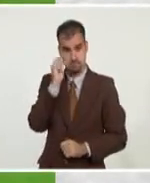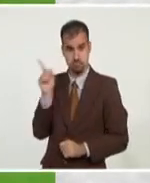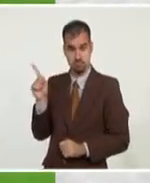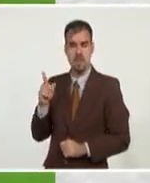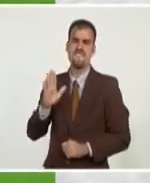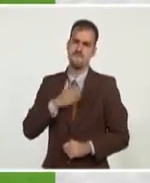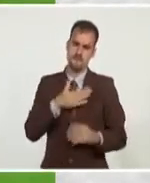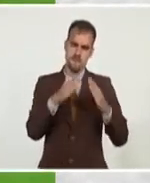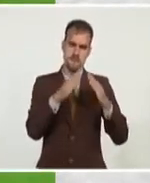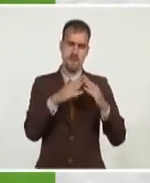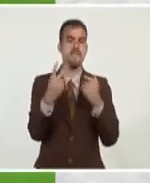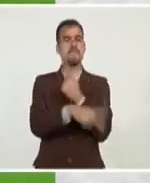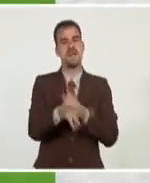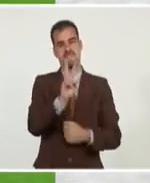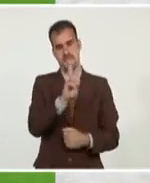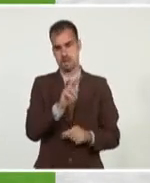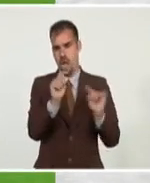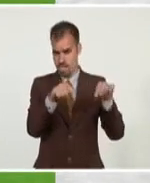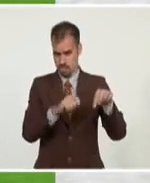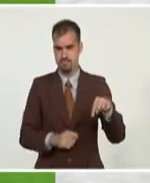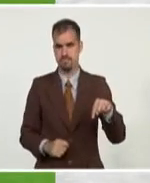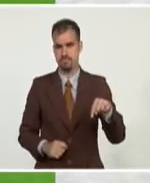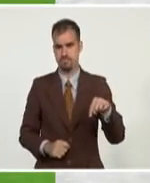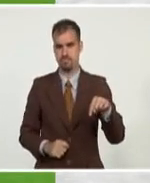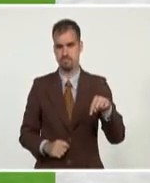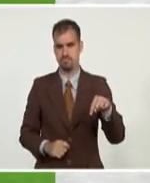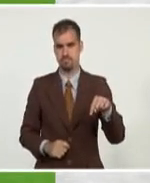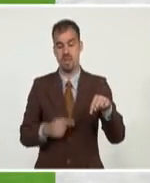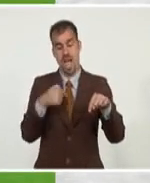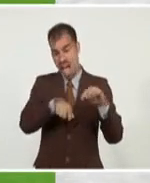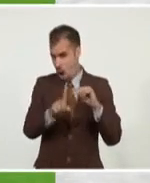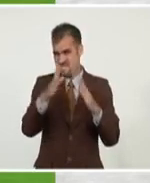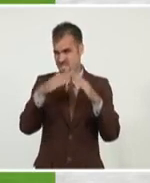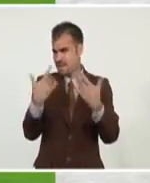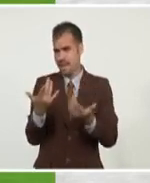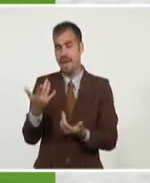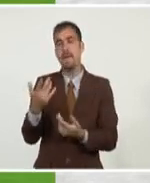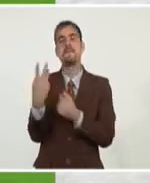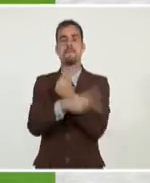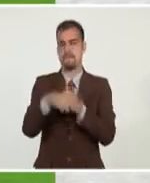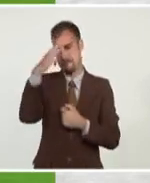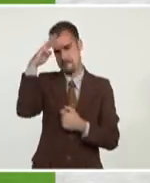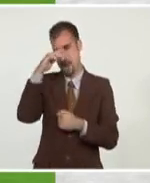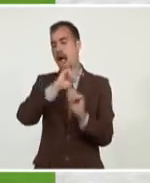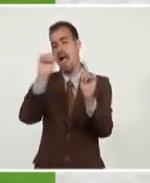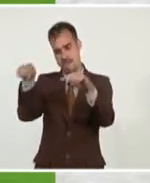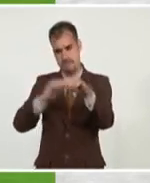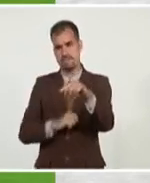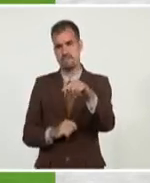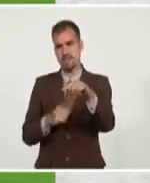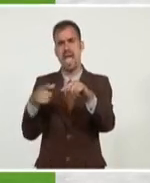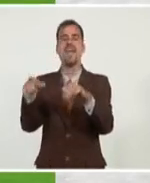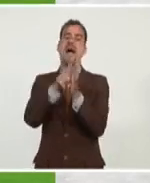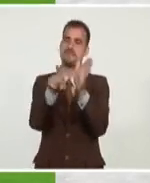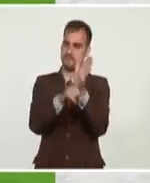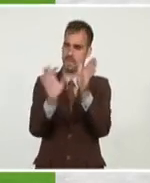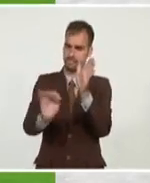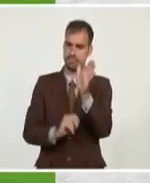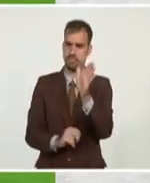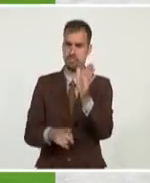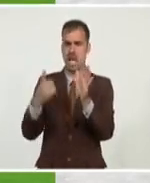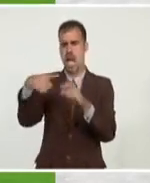venezolana, ajá, de origen venezolano, residente en México, en la capital, es abogada de profesión, especialista en gestión